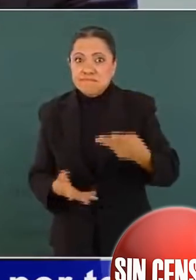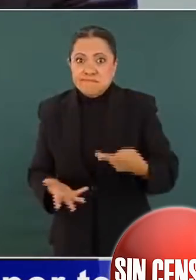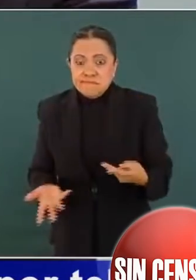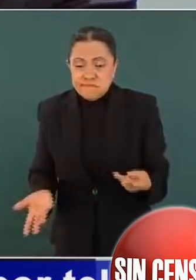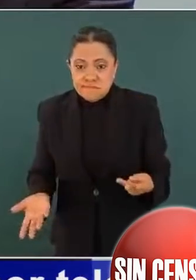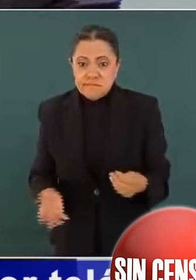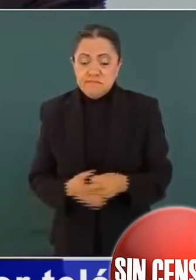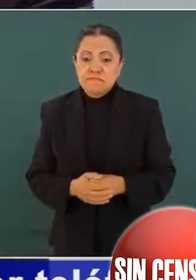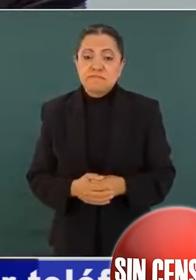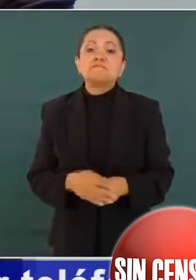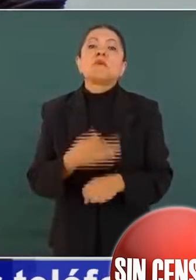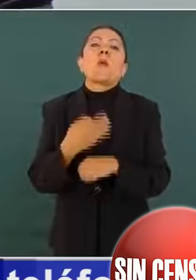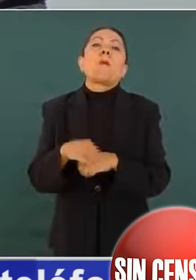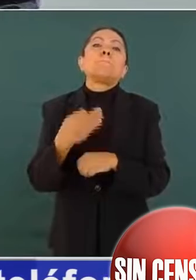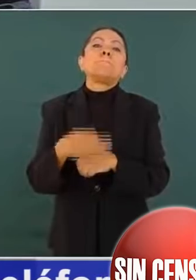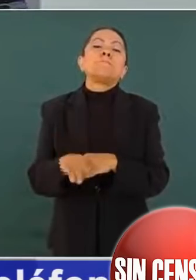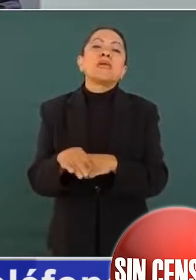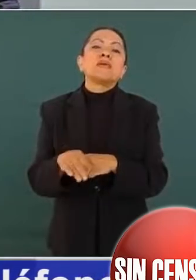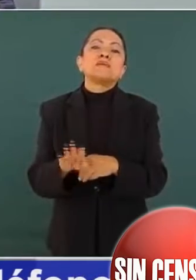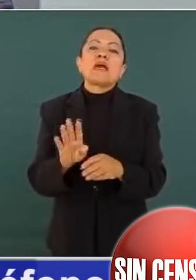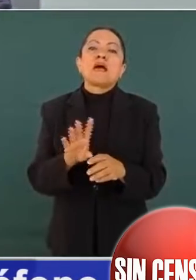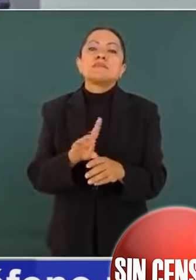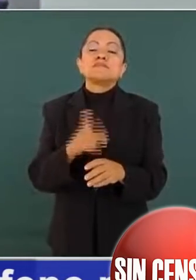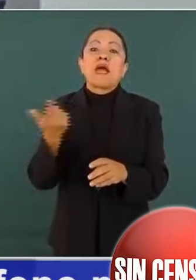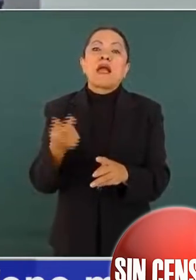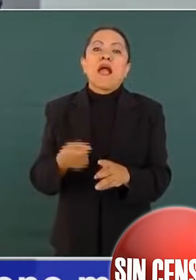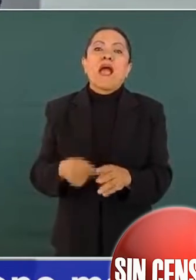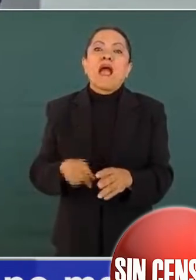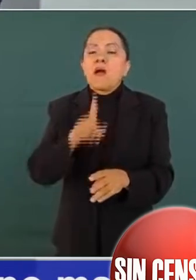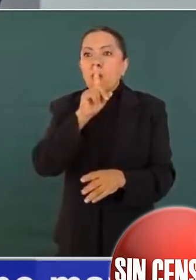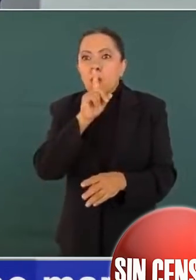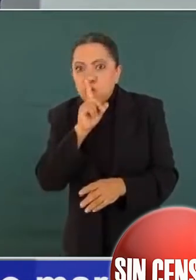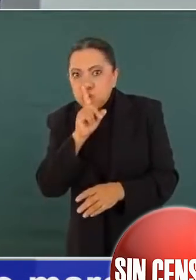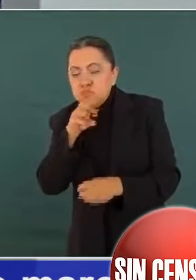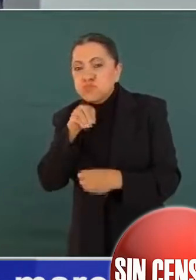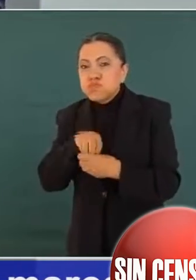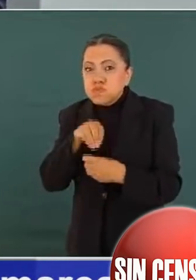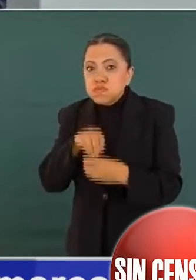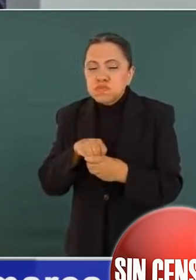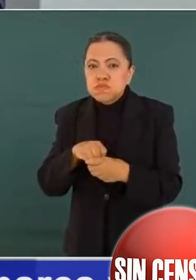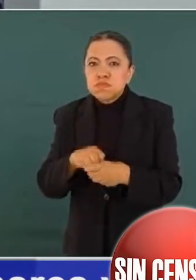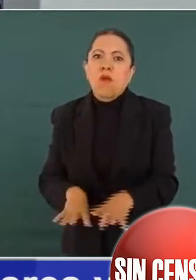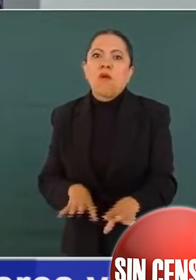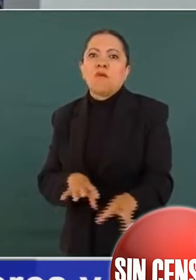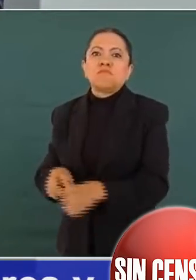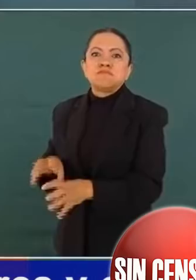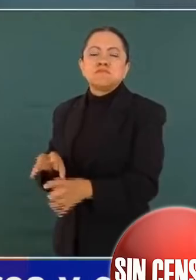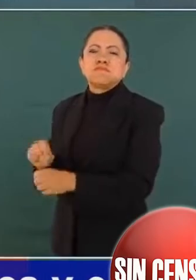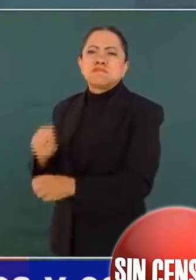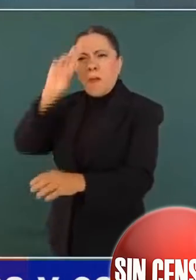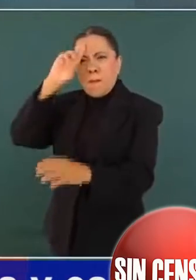mientras estaban privatizando, saqueando, violando derechos humanos,